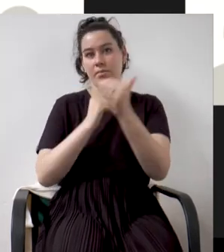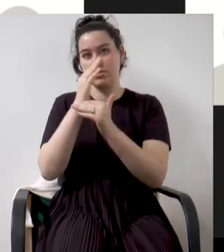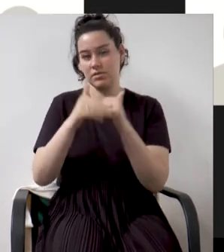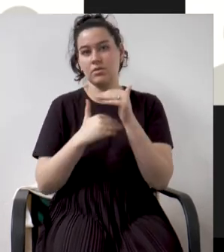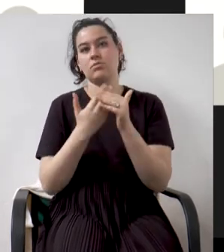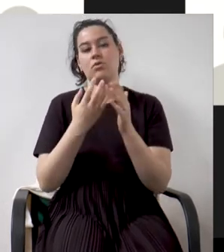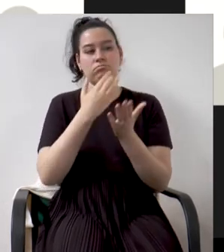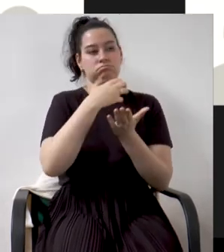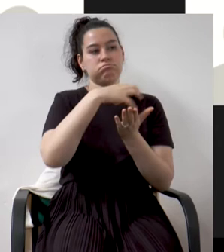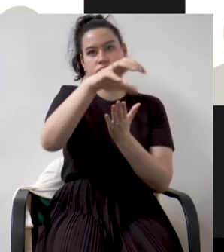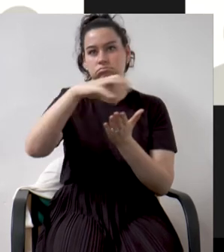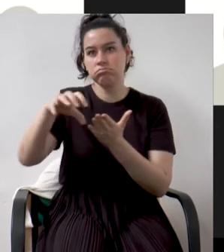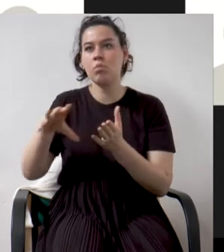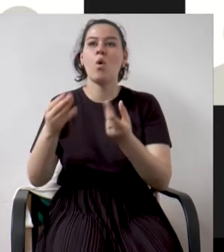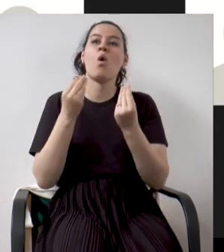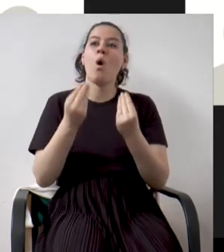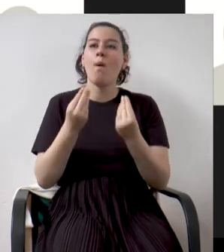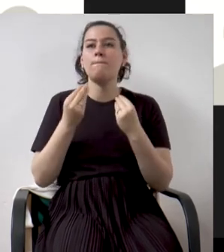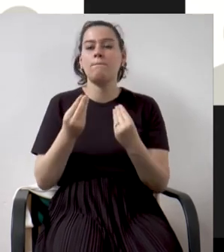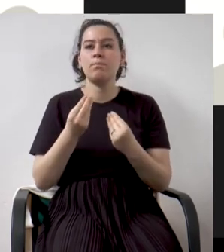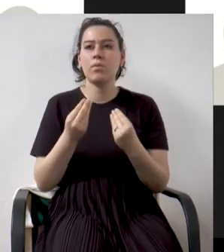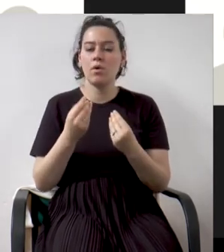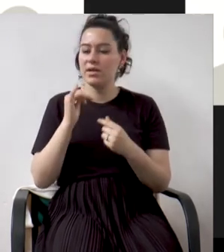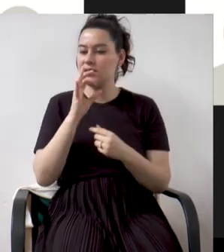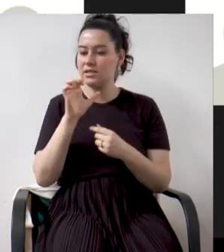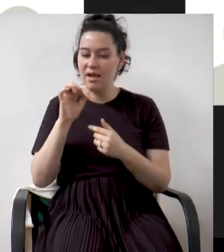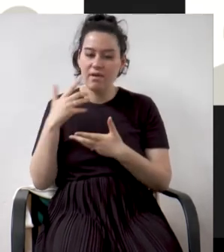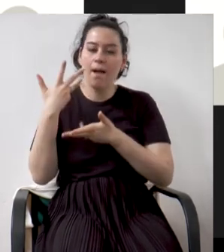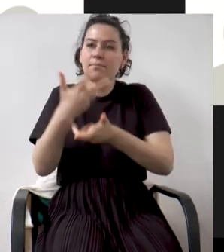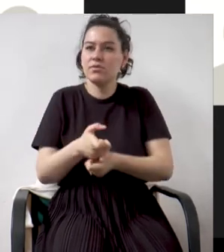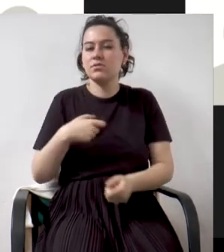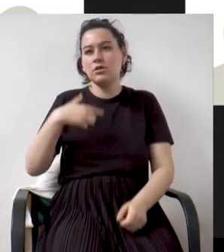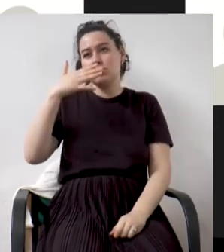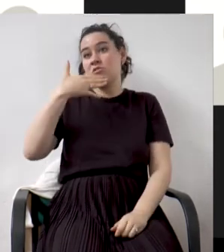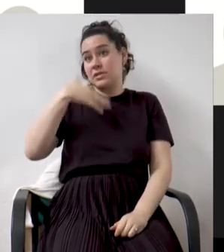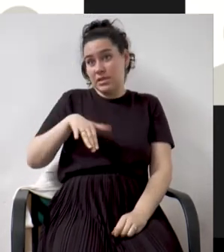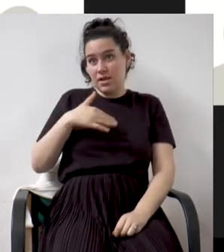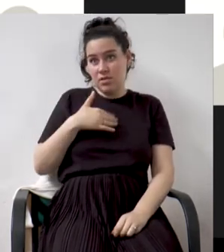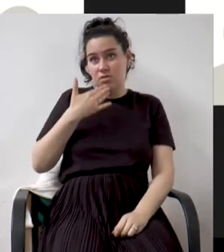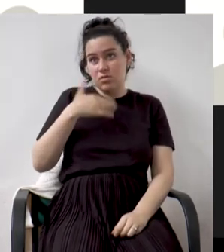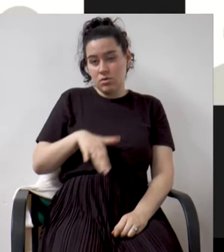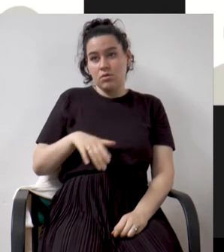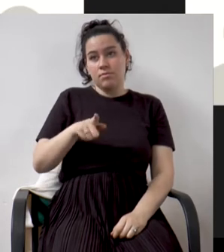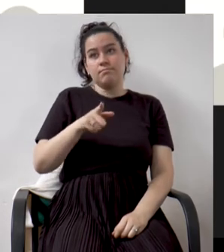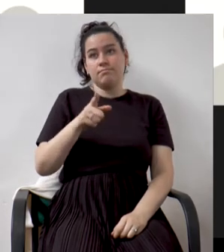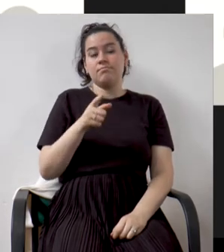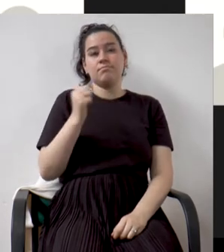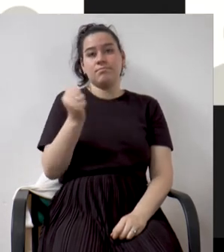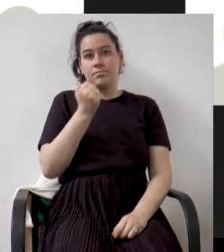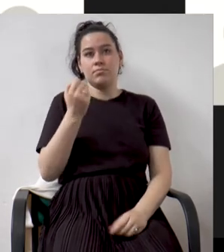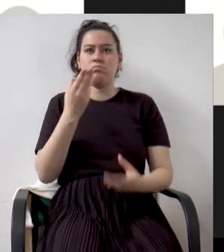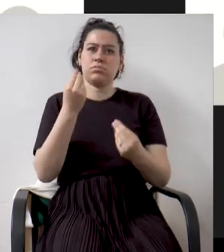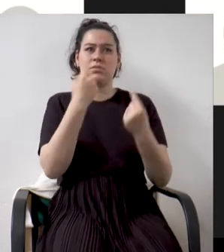departamentalización, cómo puede sumar el ICEF. Yo entiendo que son múltiples las